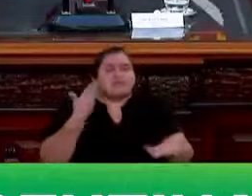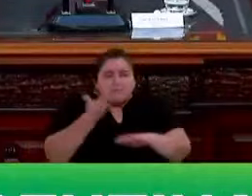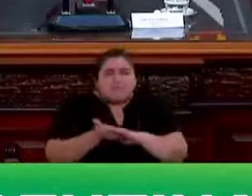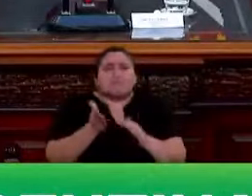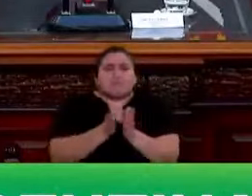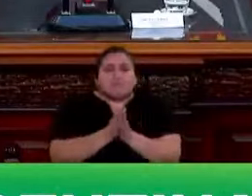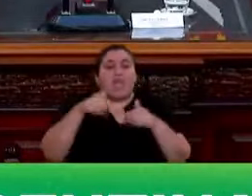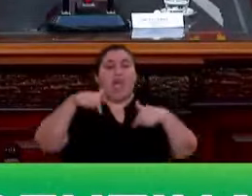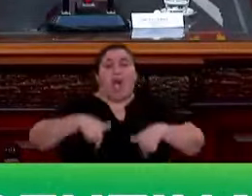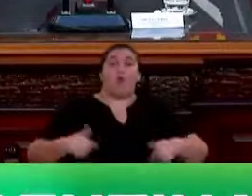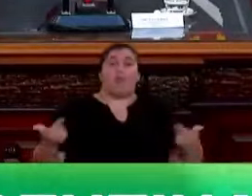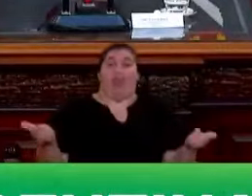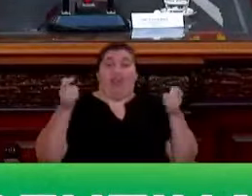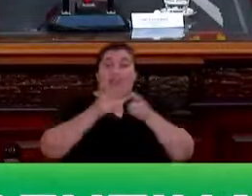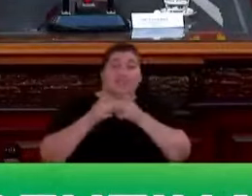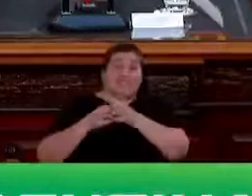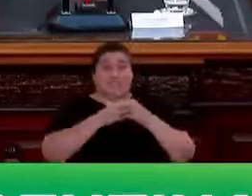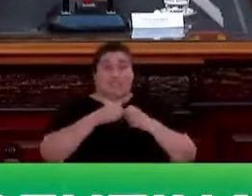se quiere,